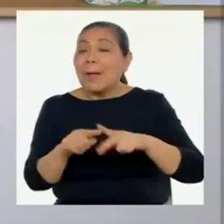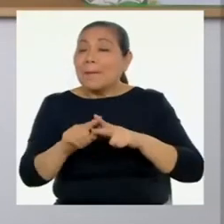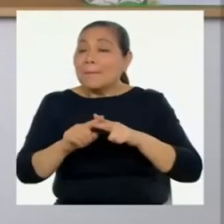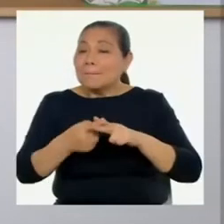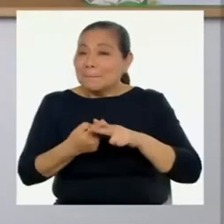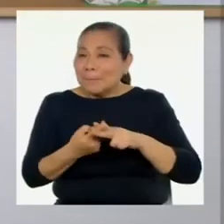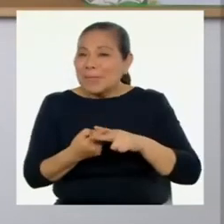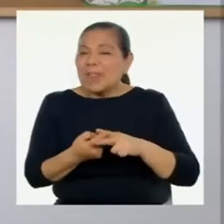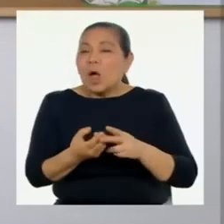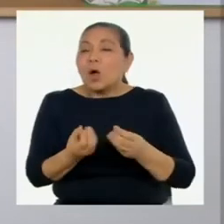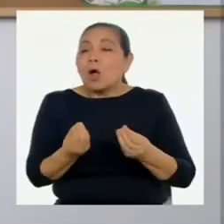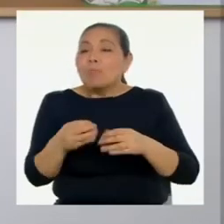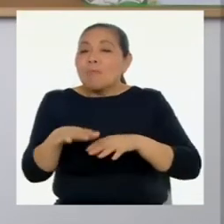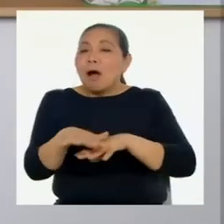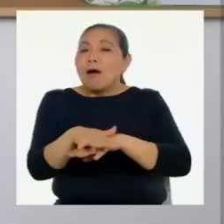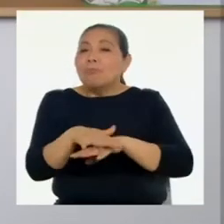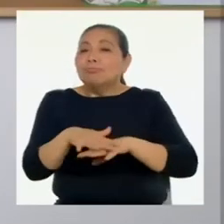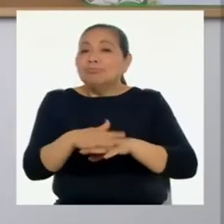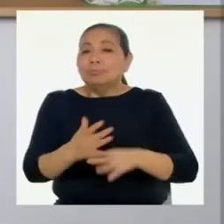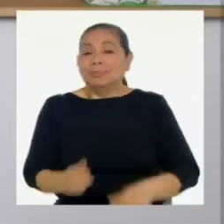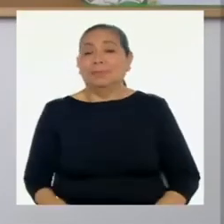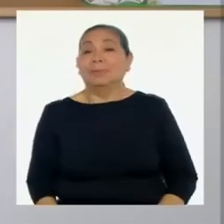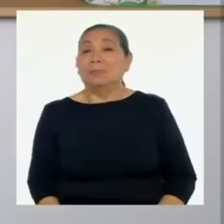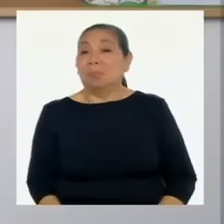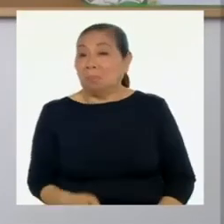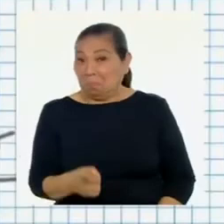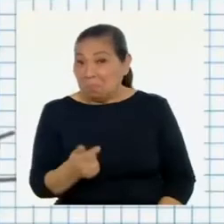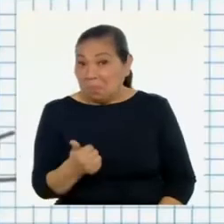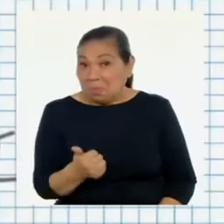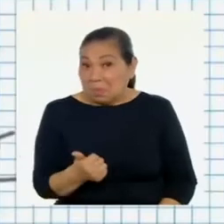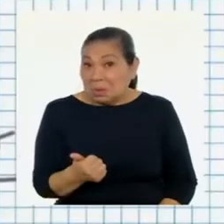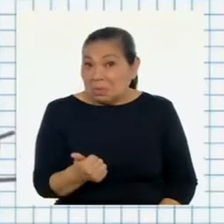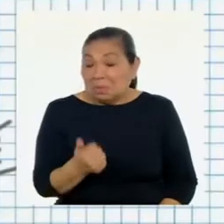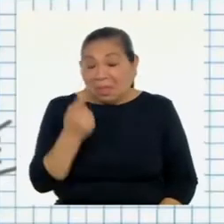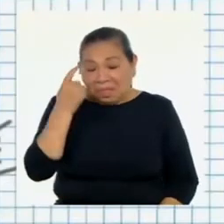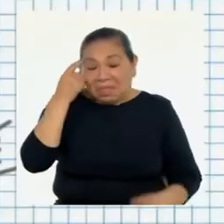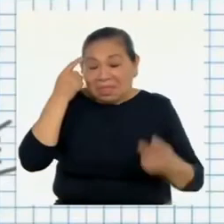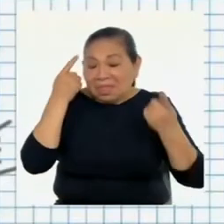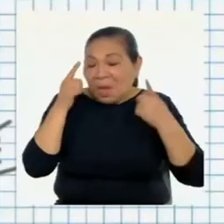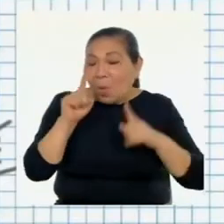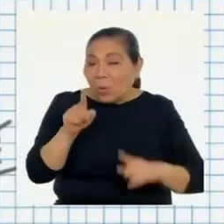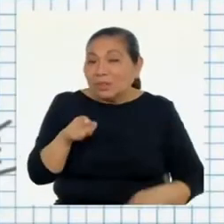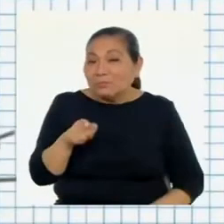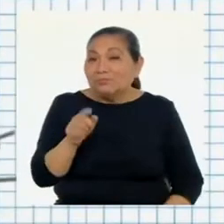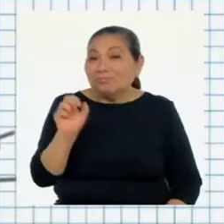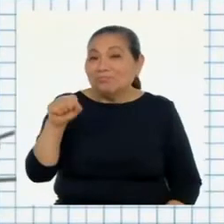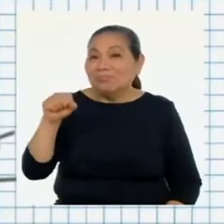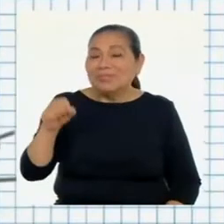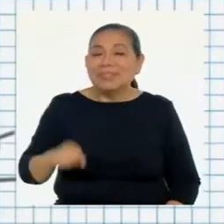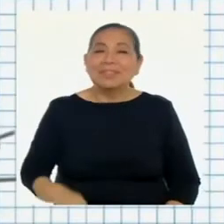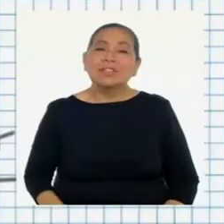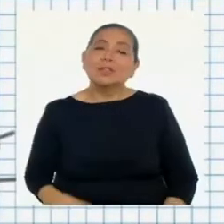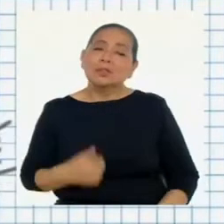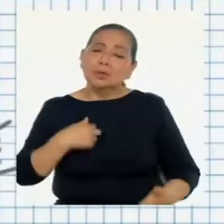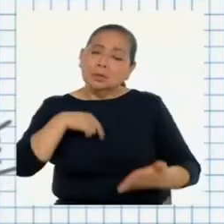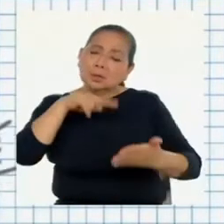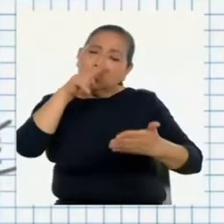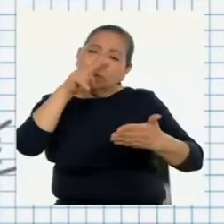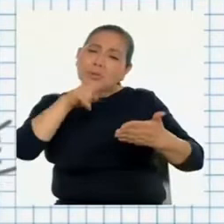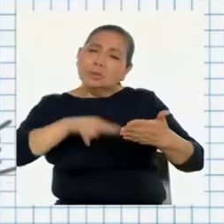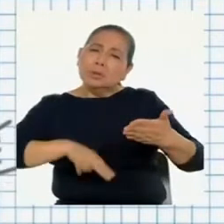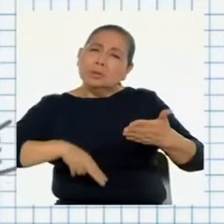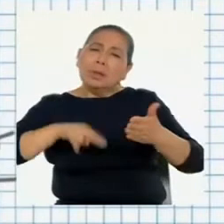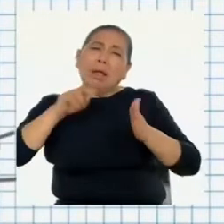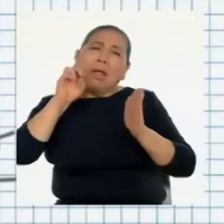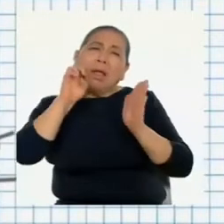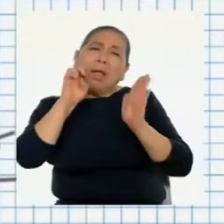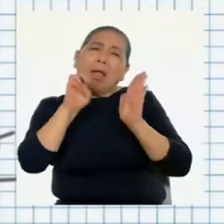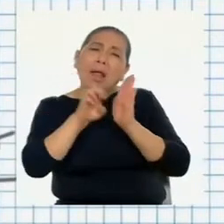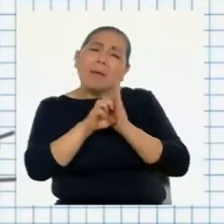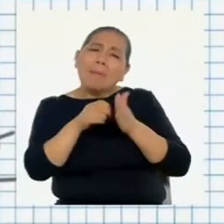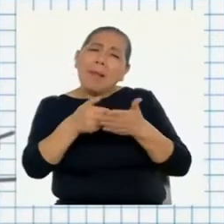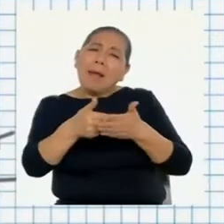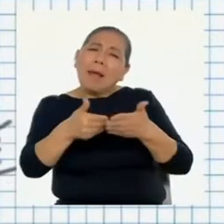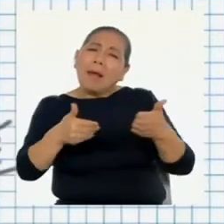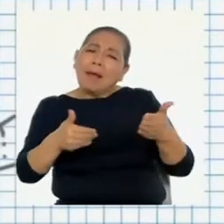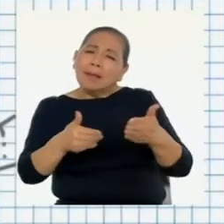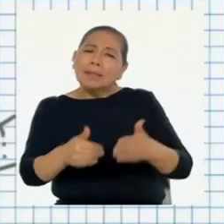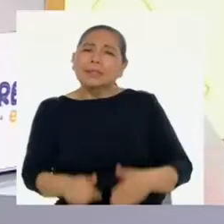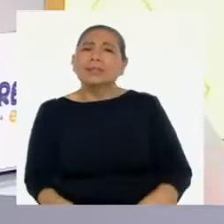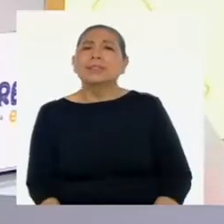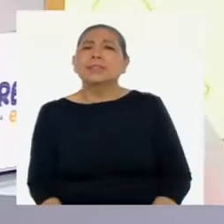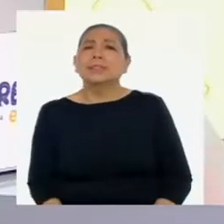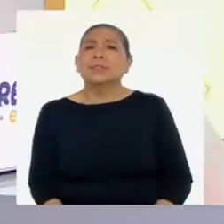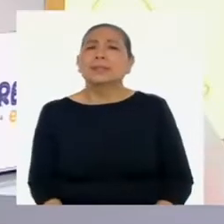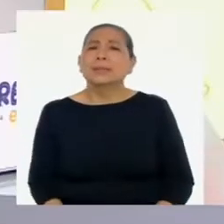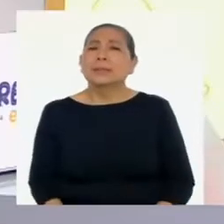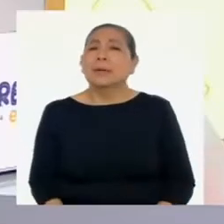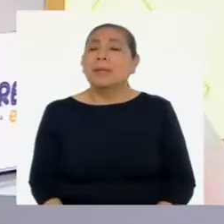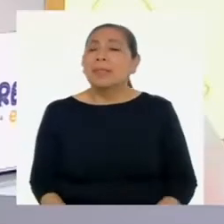que empecemos con la planificación. ¿Te parece? De acuerdo, profesora. Estaba revisando un par de ejemplos antes de empezar el